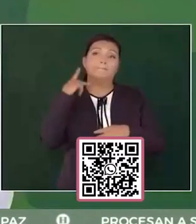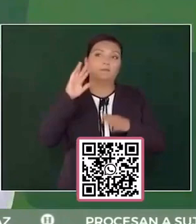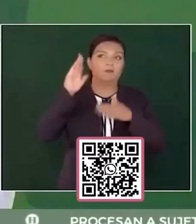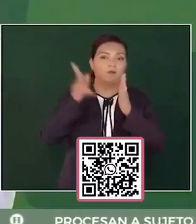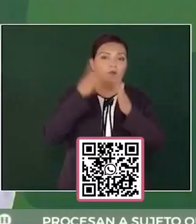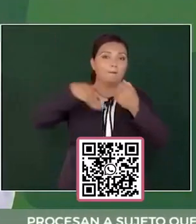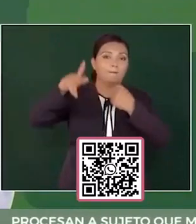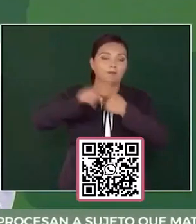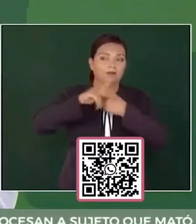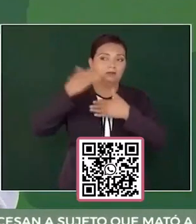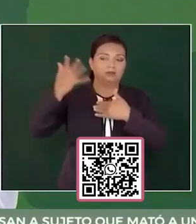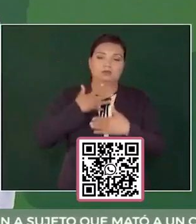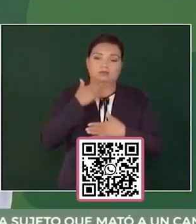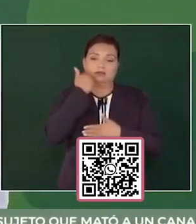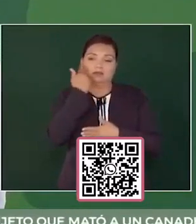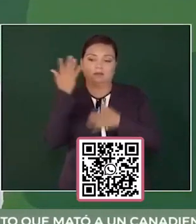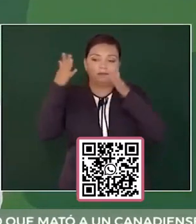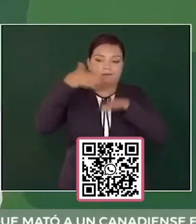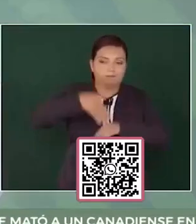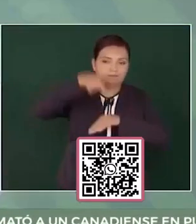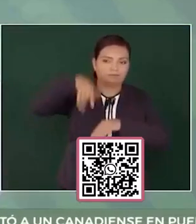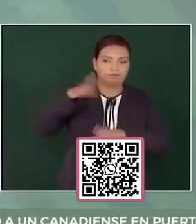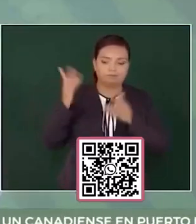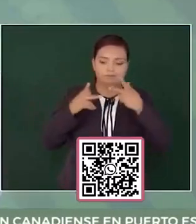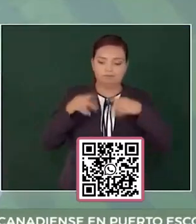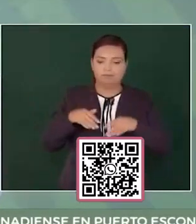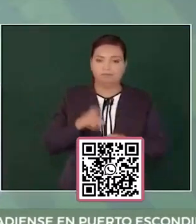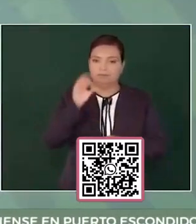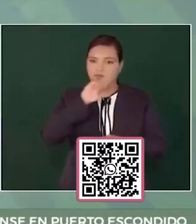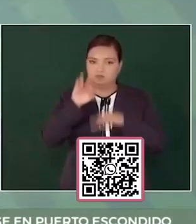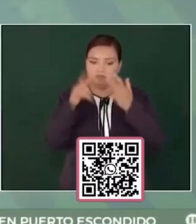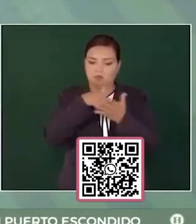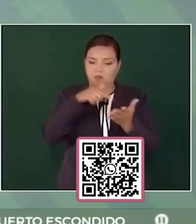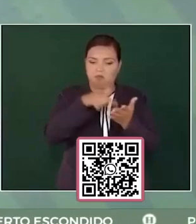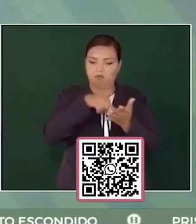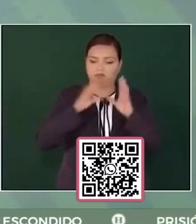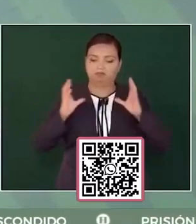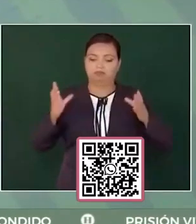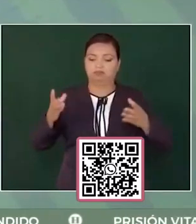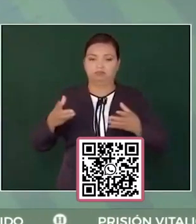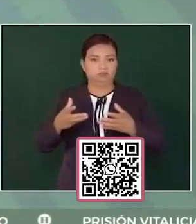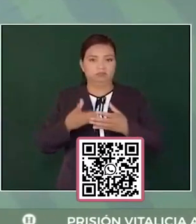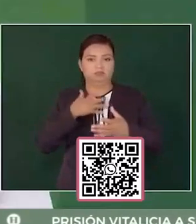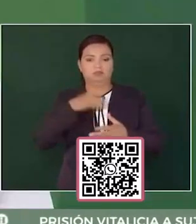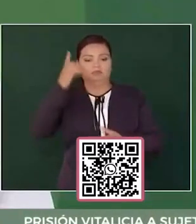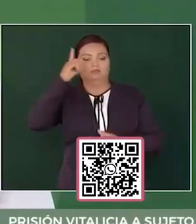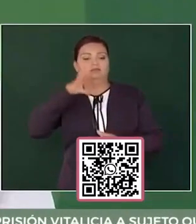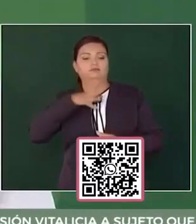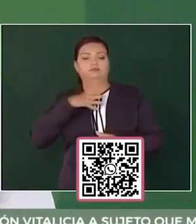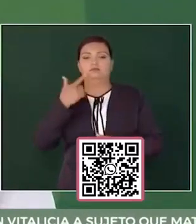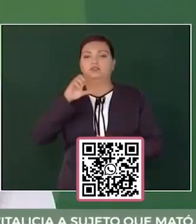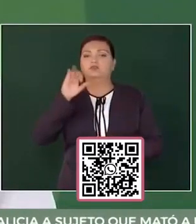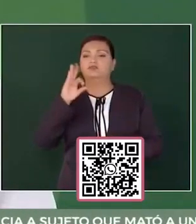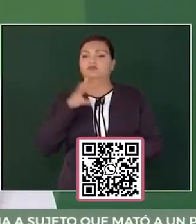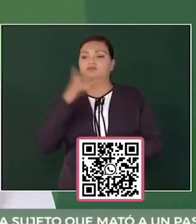Y como mexicanas y mexicanos, pues tenemos todo el derecho de conocer qué es lo que está sucediendo. Bueno, pues el presidente de la República,